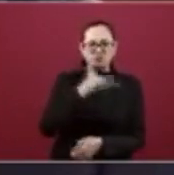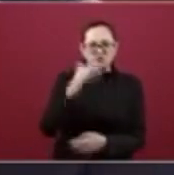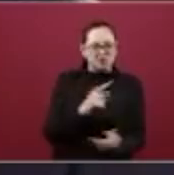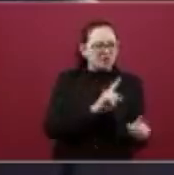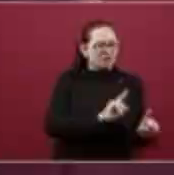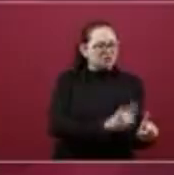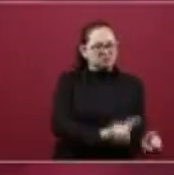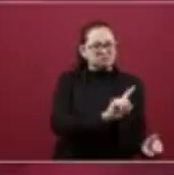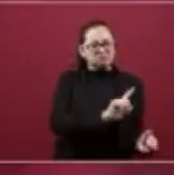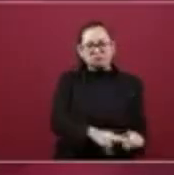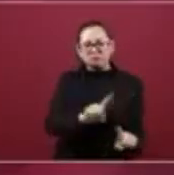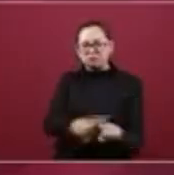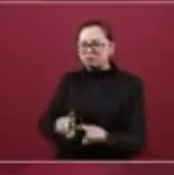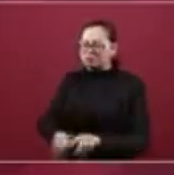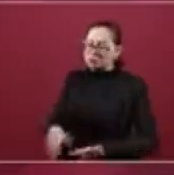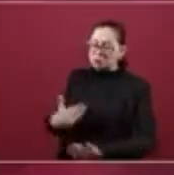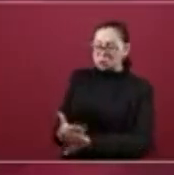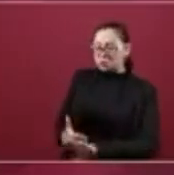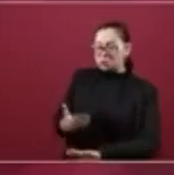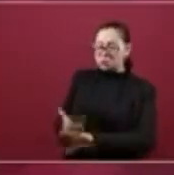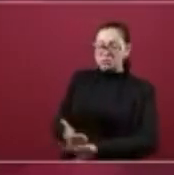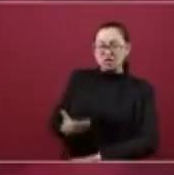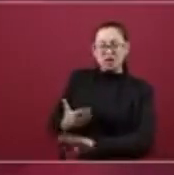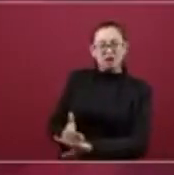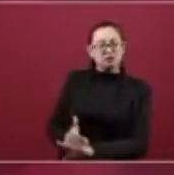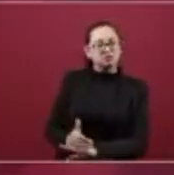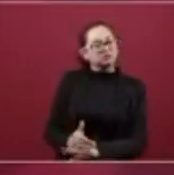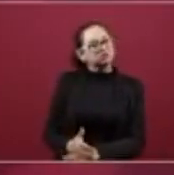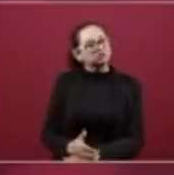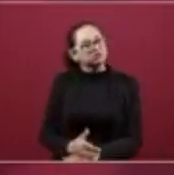Aún con todo y eso,